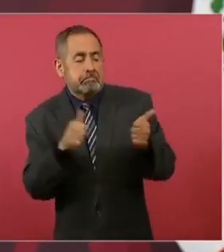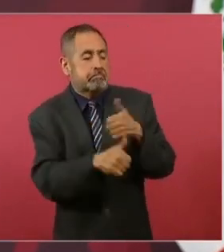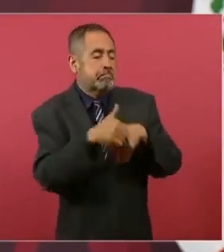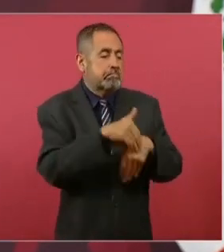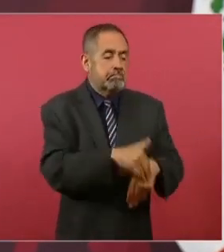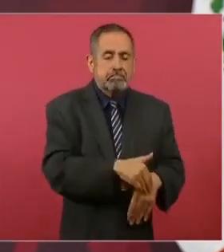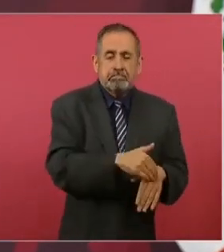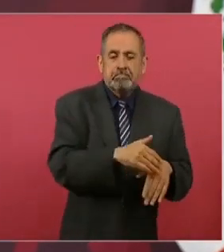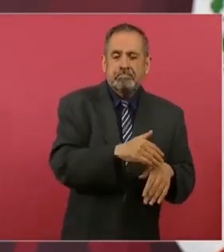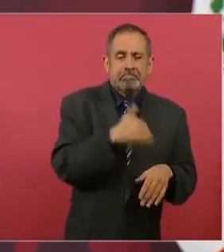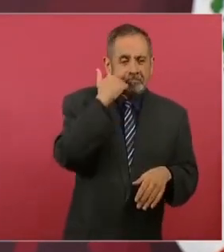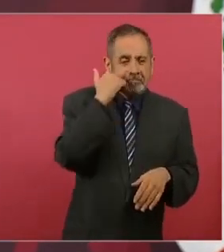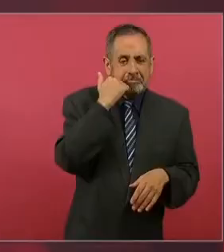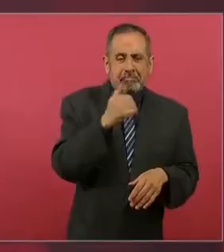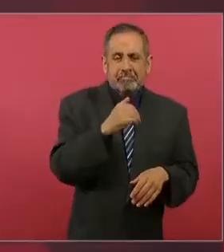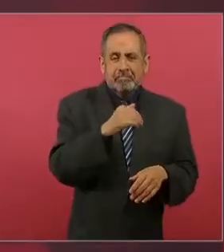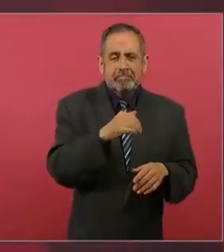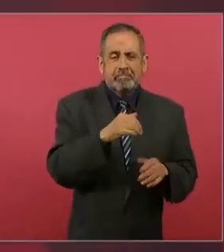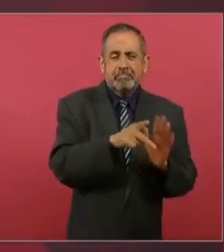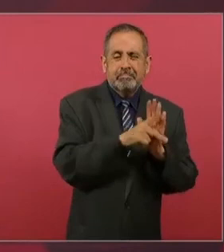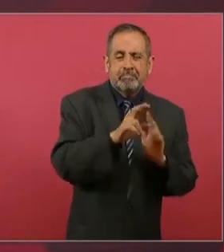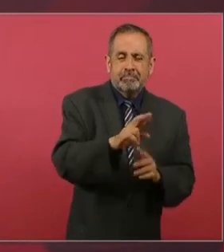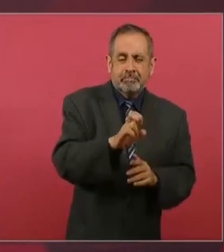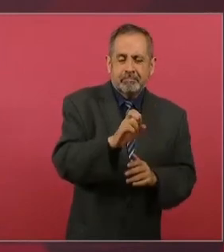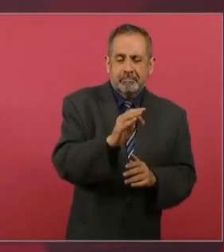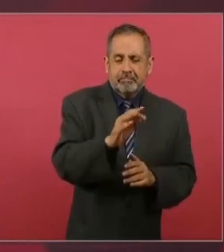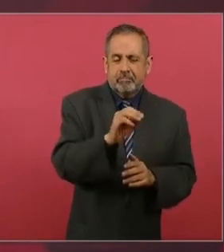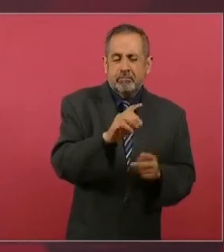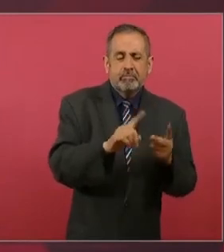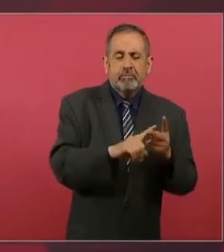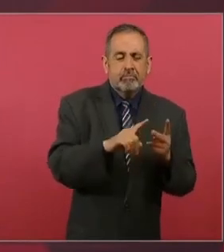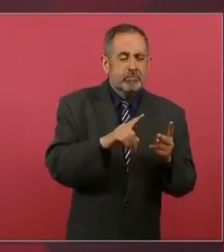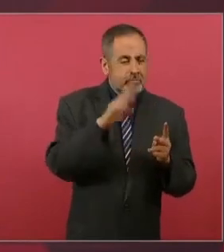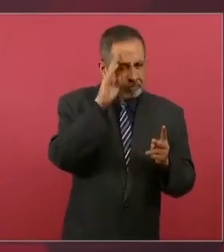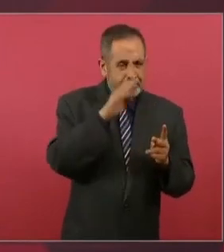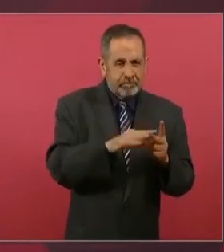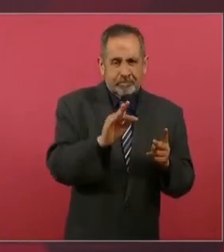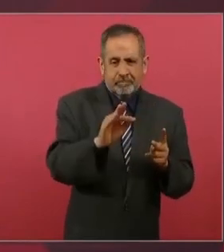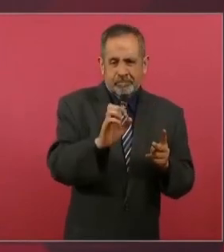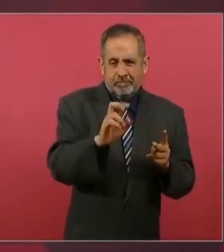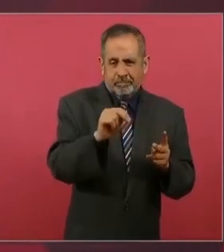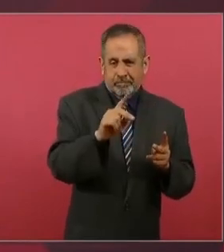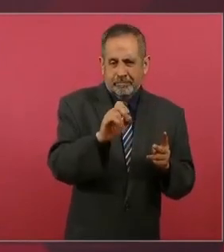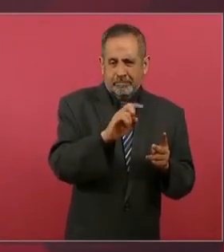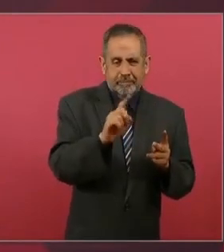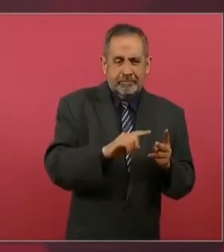o con este señor Fernández, el de los Diablitos,